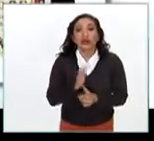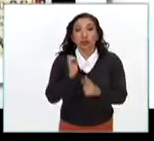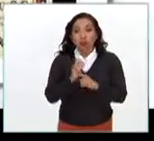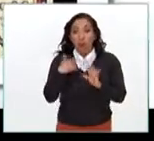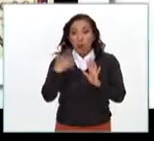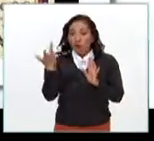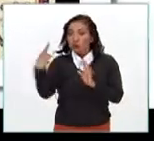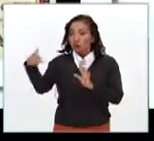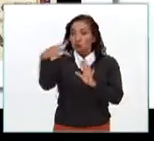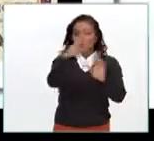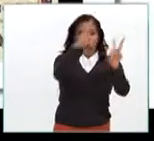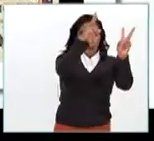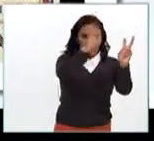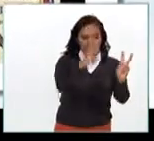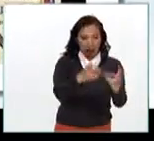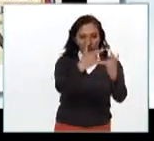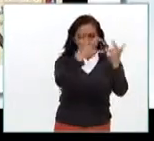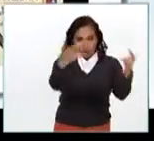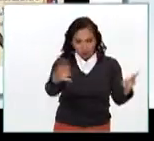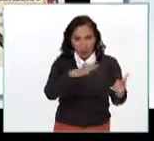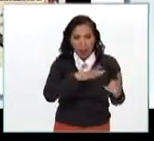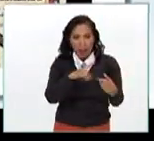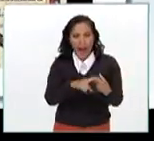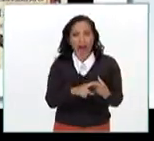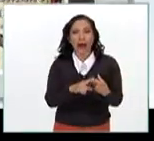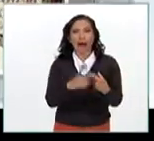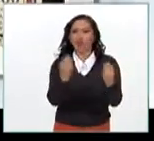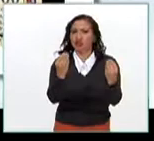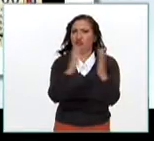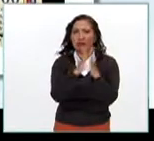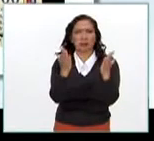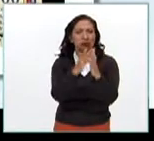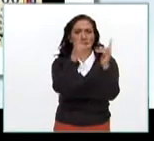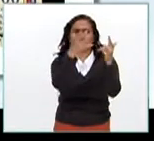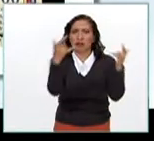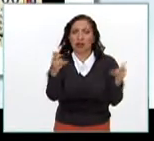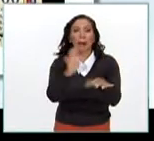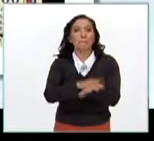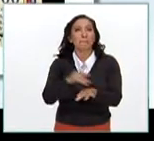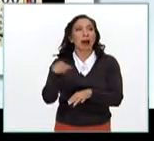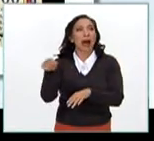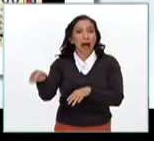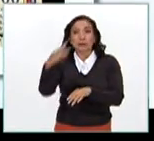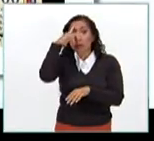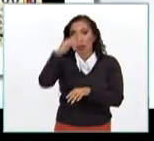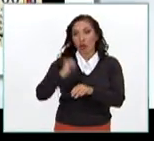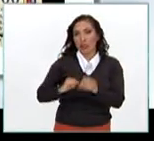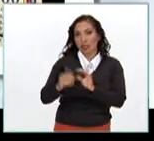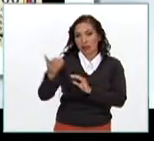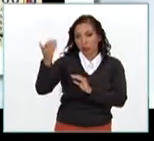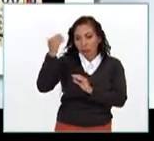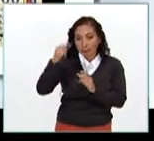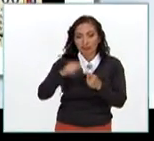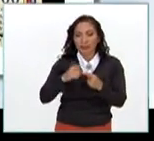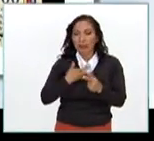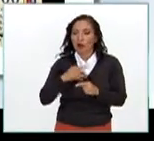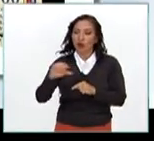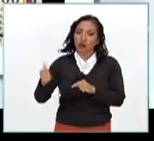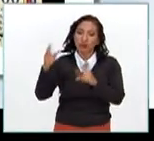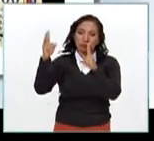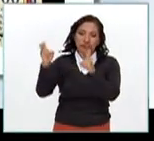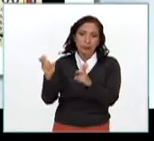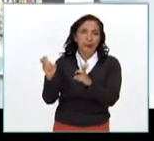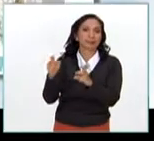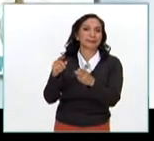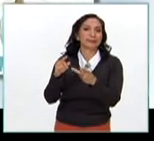como líneas editoriales? ¿Tienen historia? Tenemos historia, muchos libros de historia, sobre todo de México prehispánico. Tenemos,